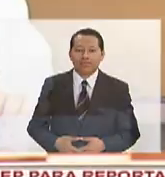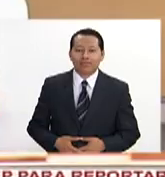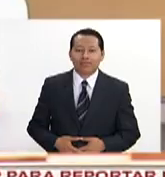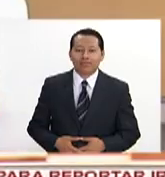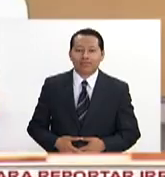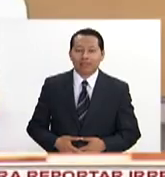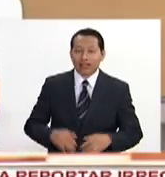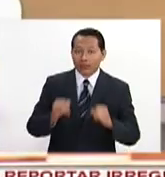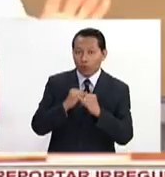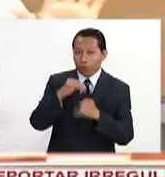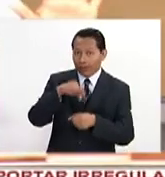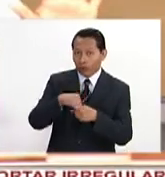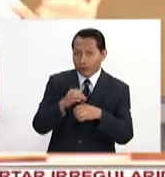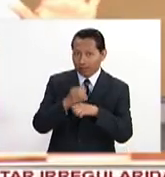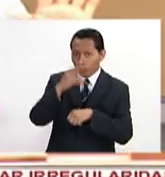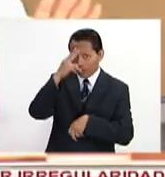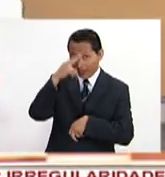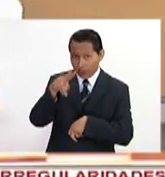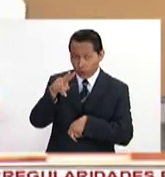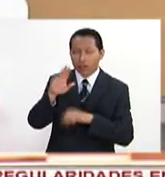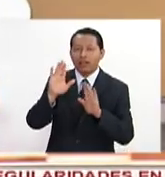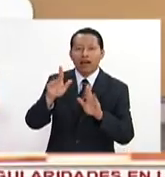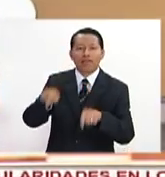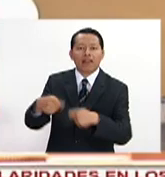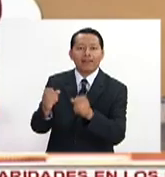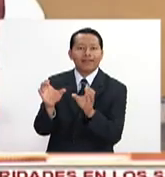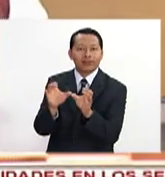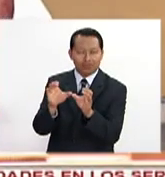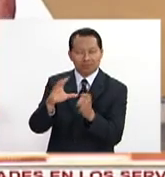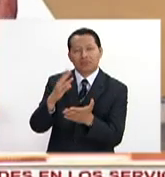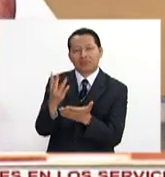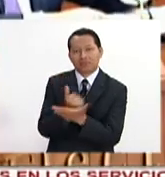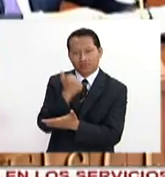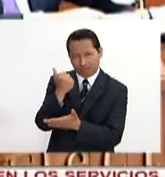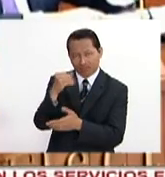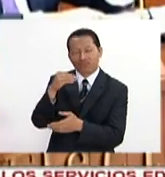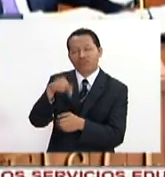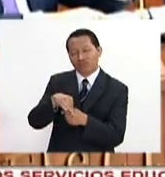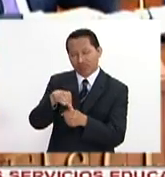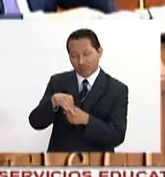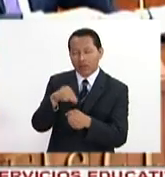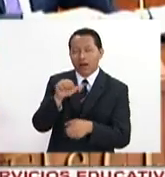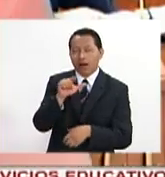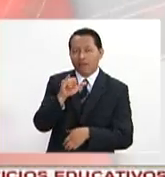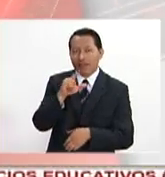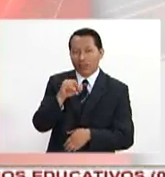El Instituto Electoral del Estado de México otorga constancia de mayoría a Alfredo del Mazo.